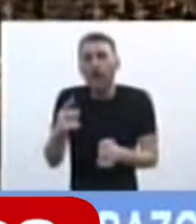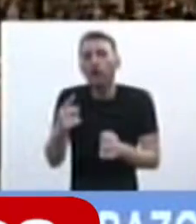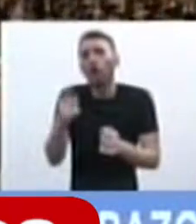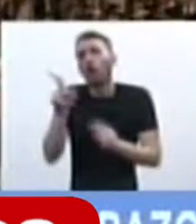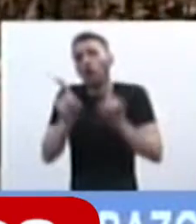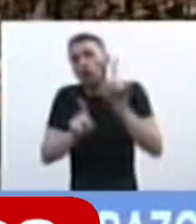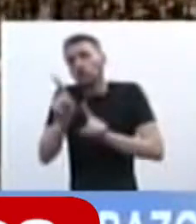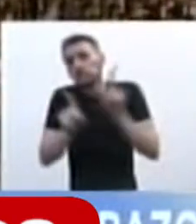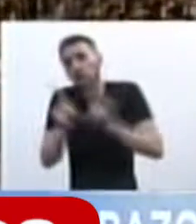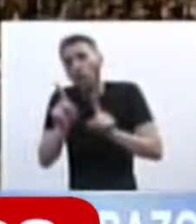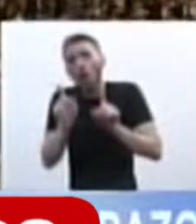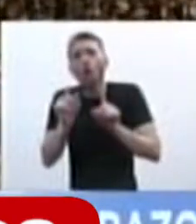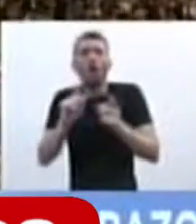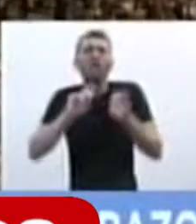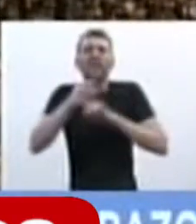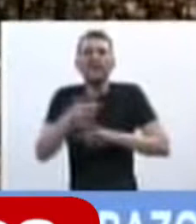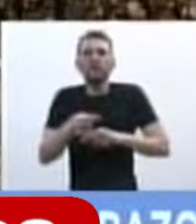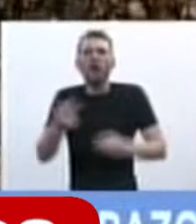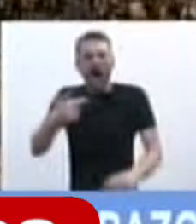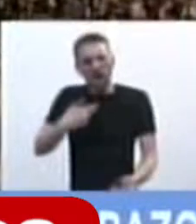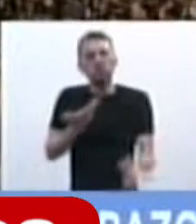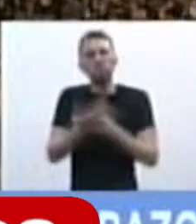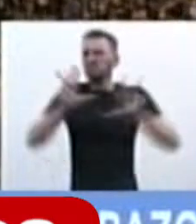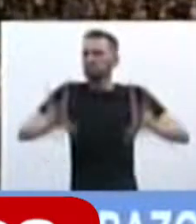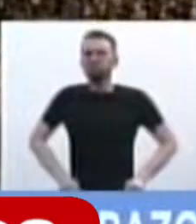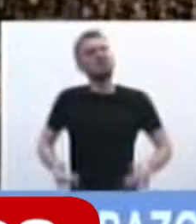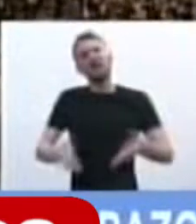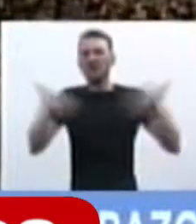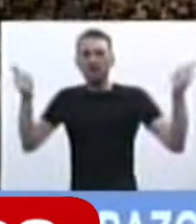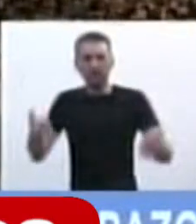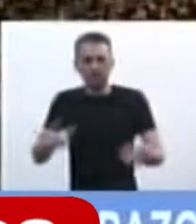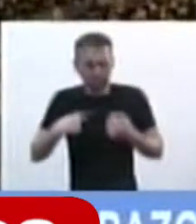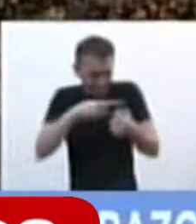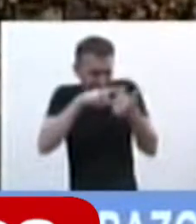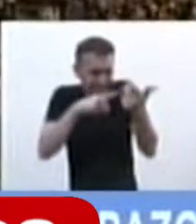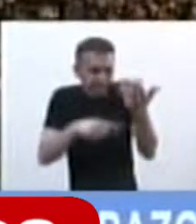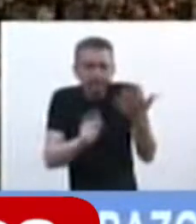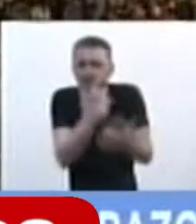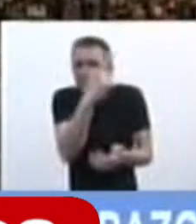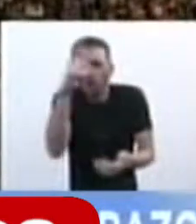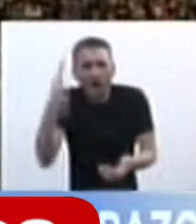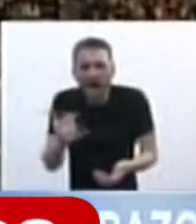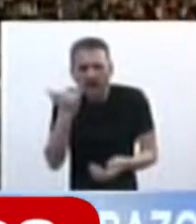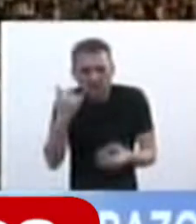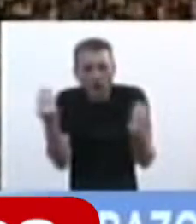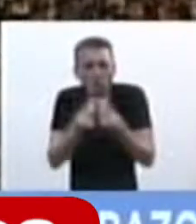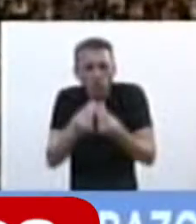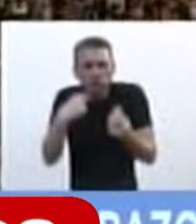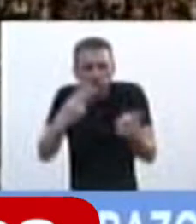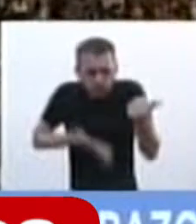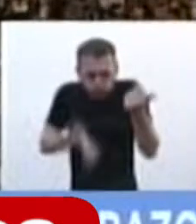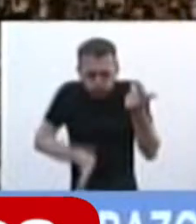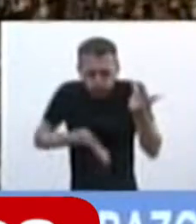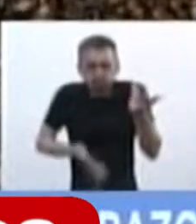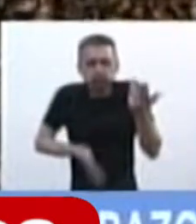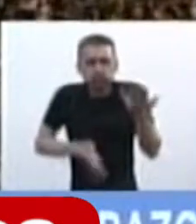acepten hacerles unas ligaduras de trompa a quien lo solicita para no quedar embarazado, tal vez después de haber tenido muchos niños a quienes ya ni siquiera les